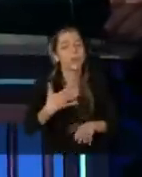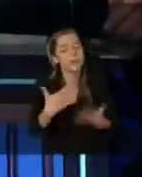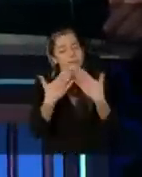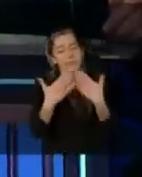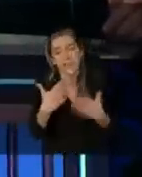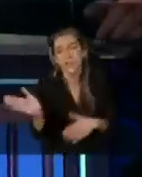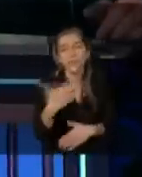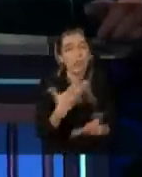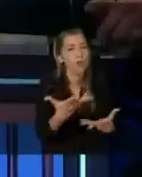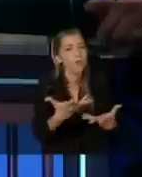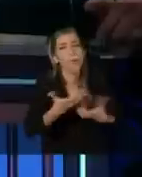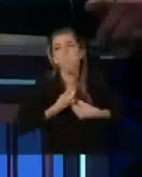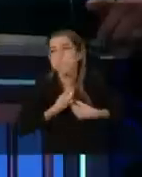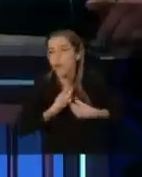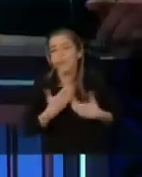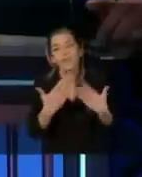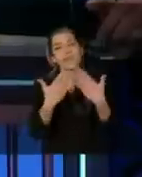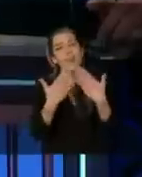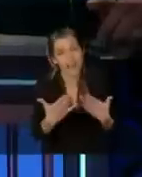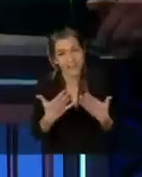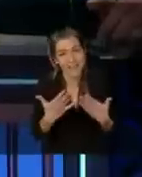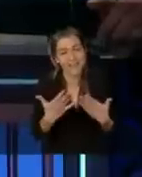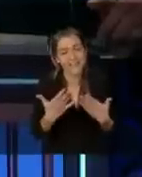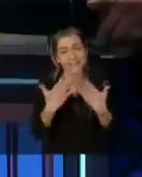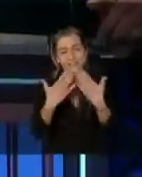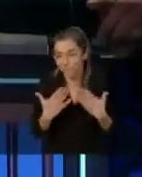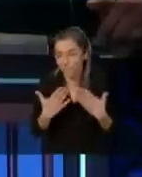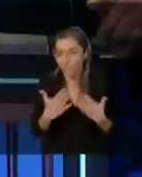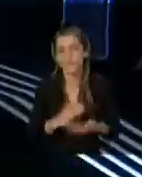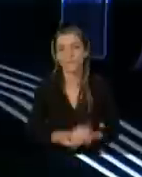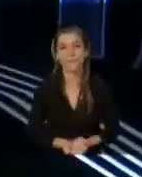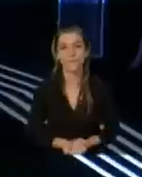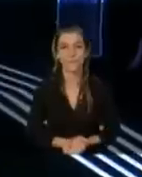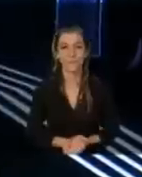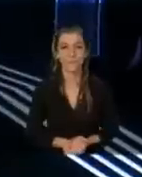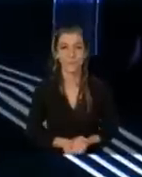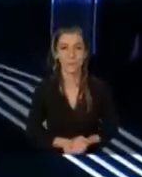descomunal, no saben, para hacer este debate. Muchas gracias.